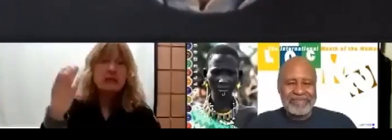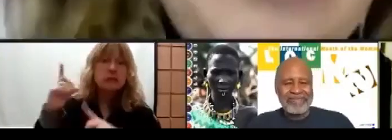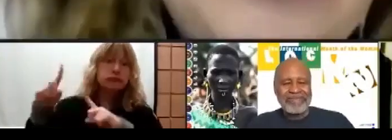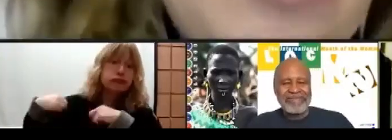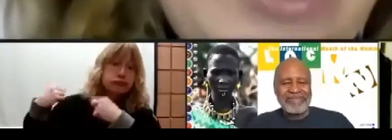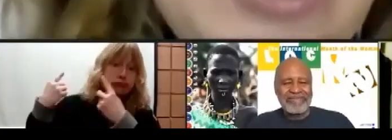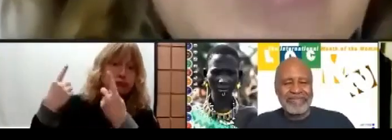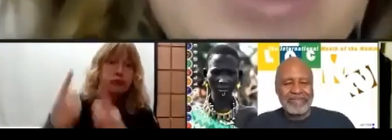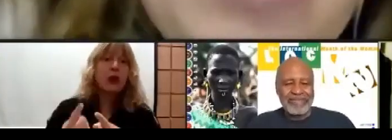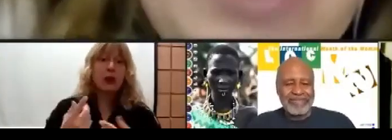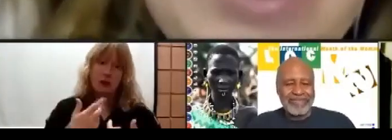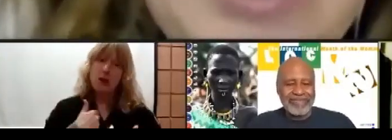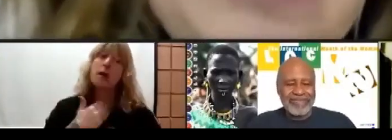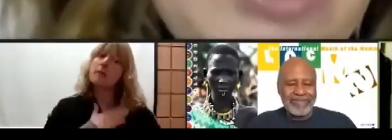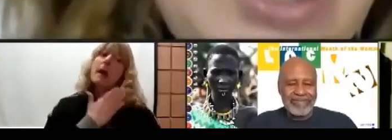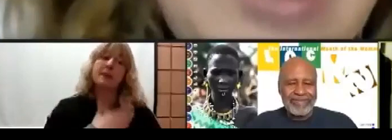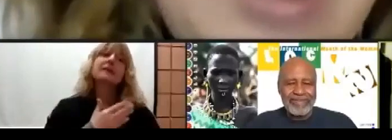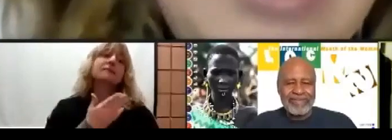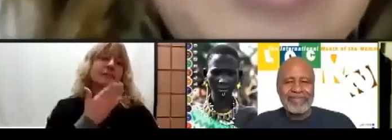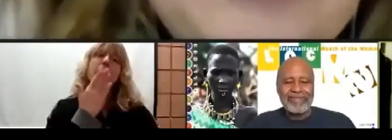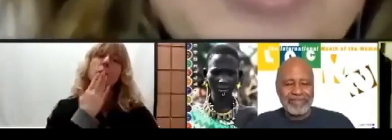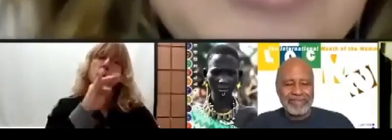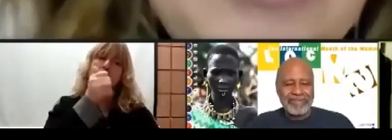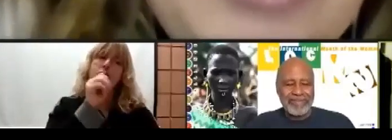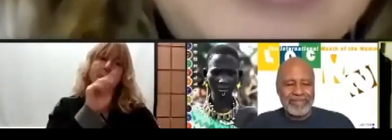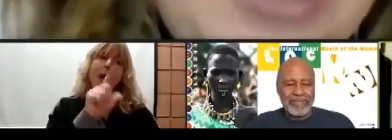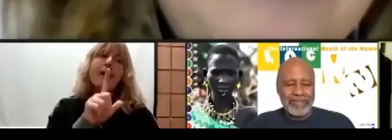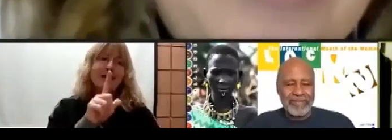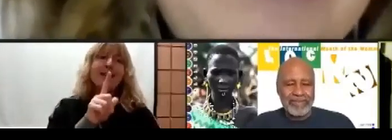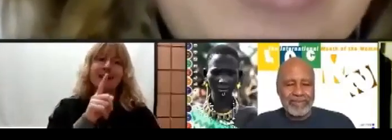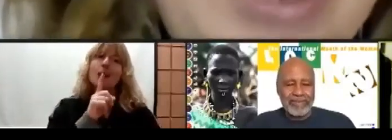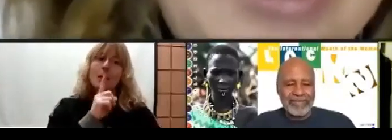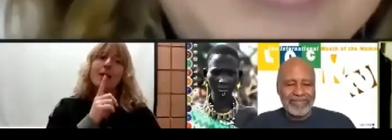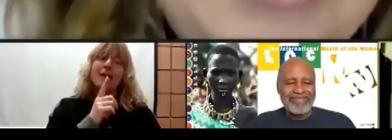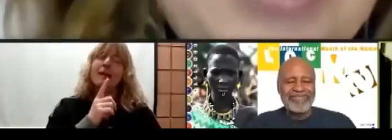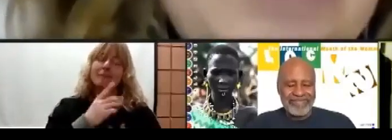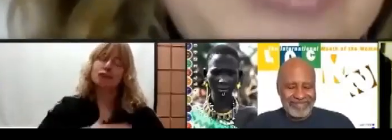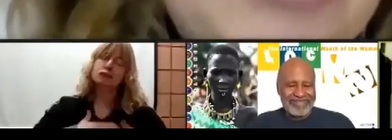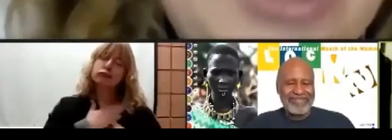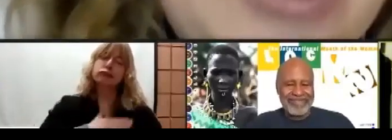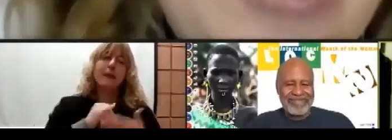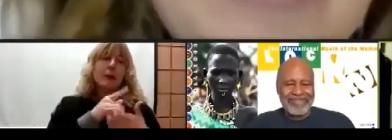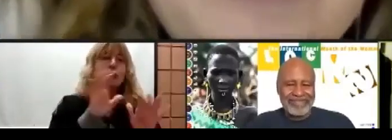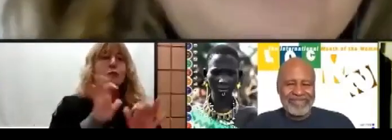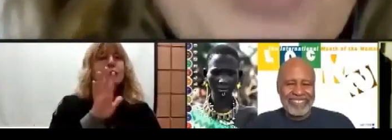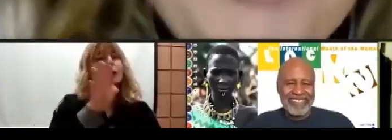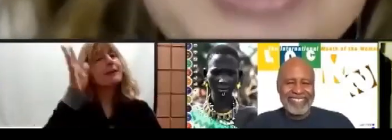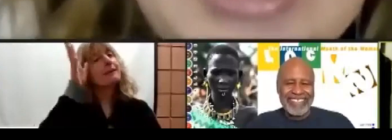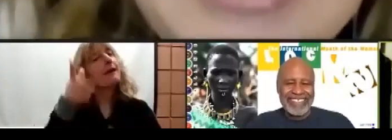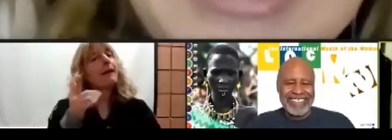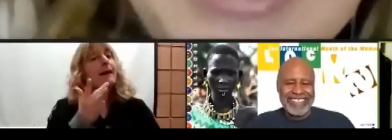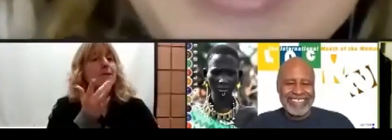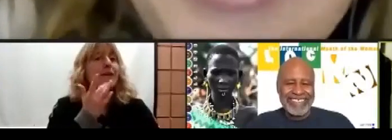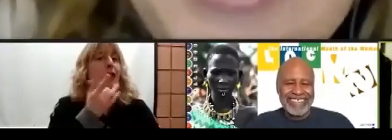vacunarme así que espero que todos podemos regresar a trabajar ver a mi familia que no he visto